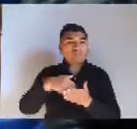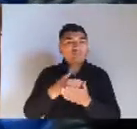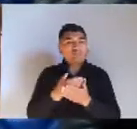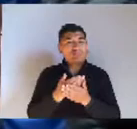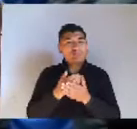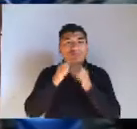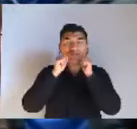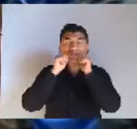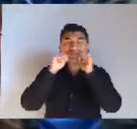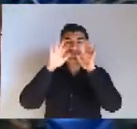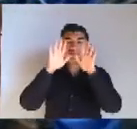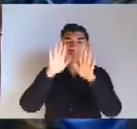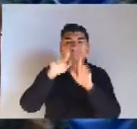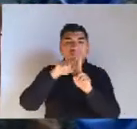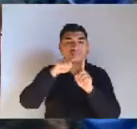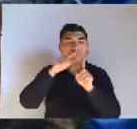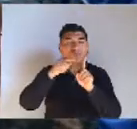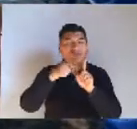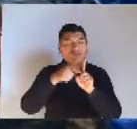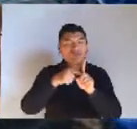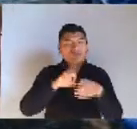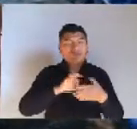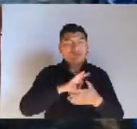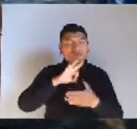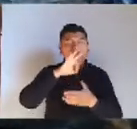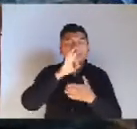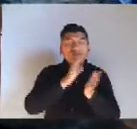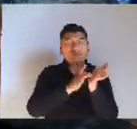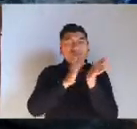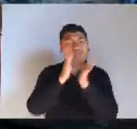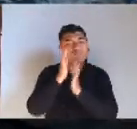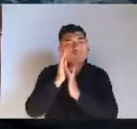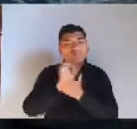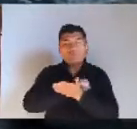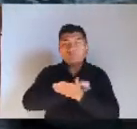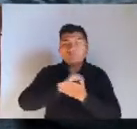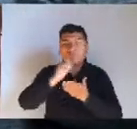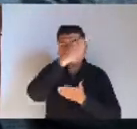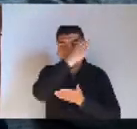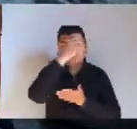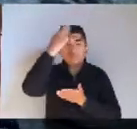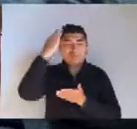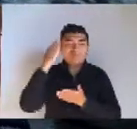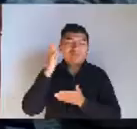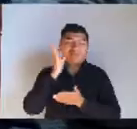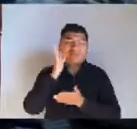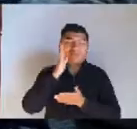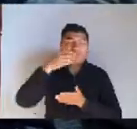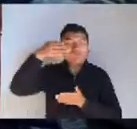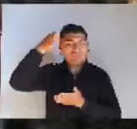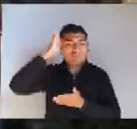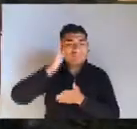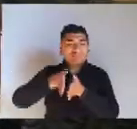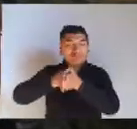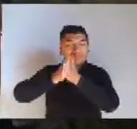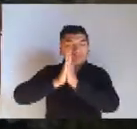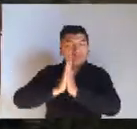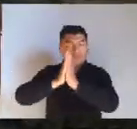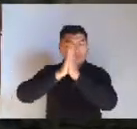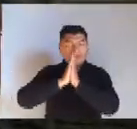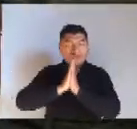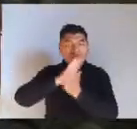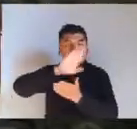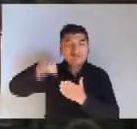mujeres y bendito es el fruto de tu vientre, Jesús. Santa María, Madre de Dios, ruega